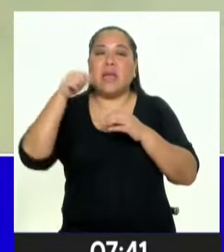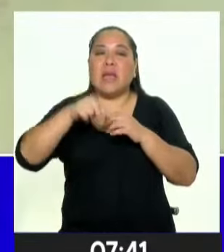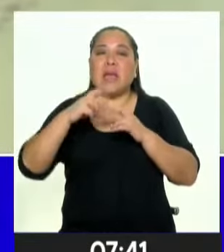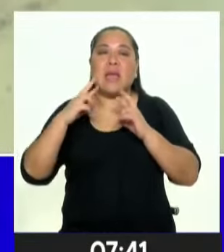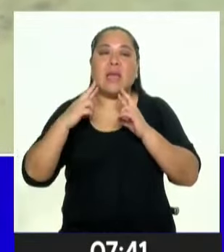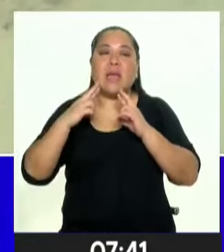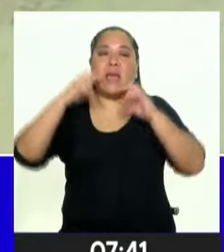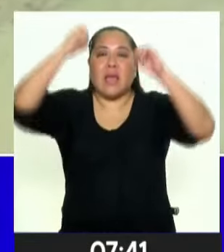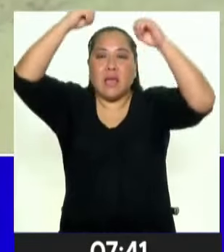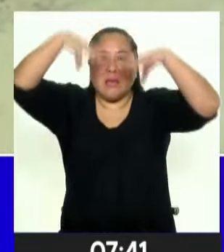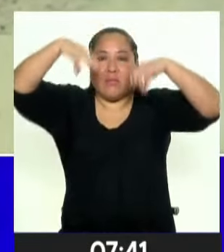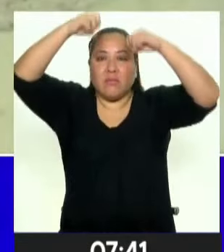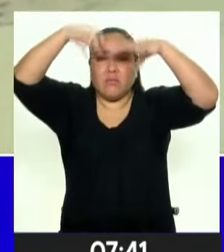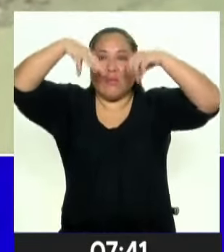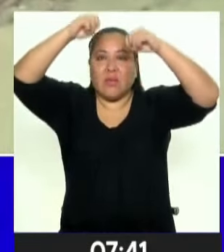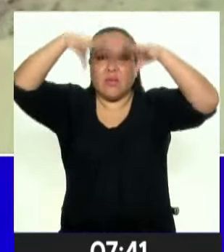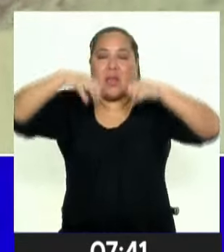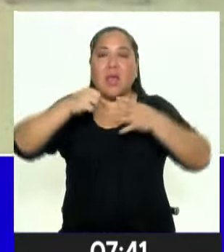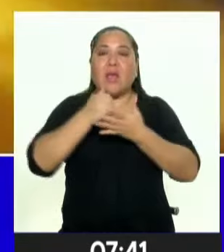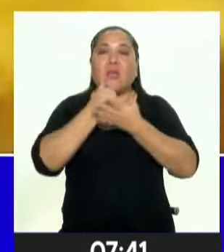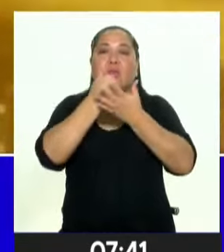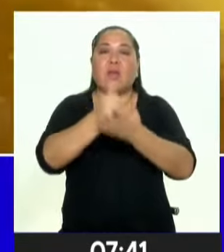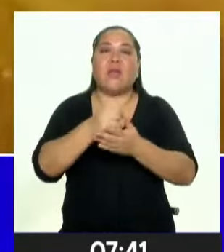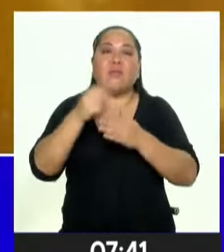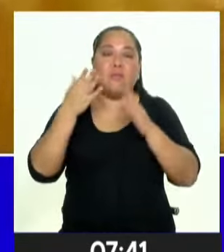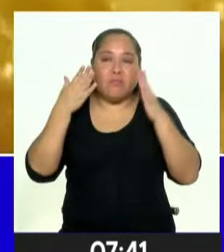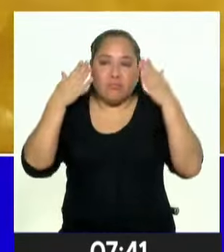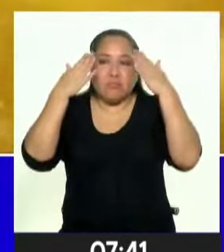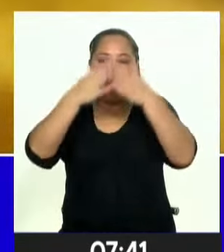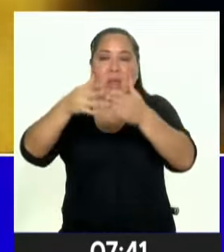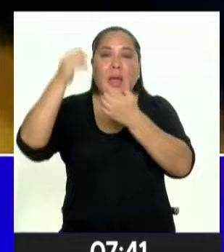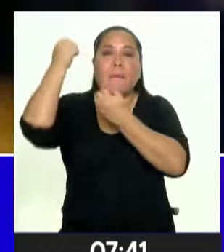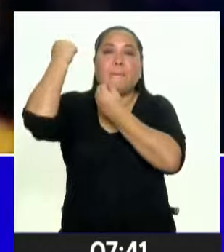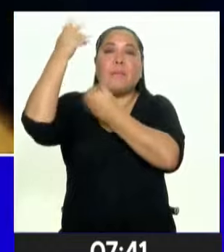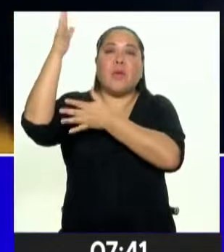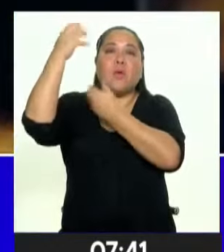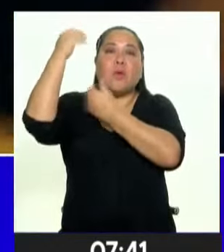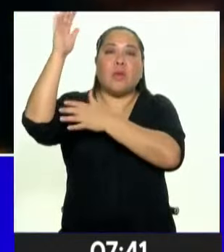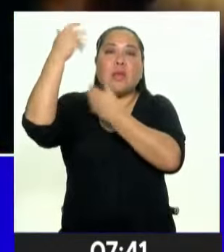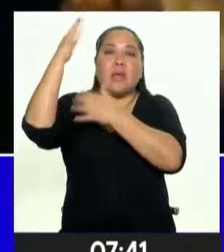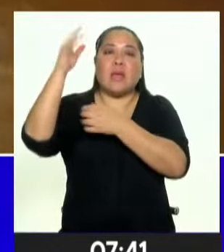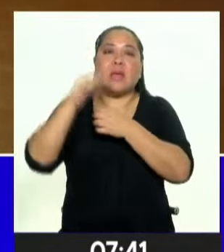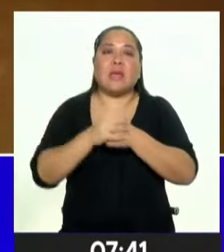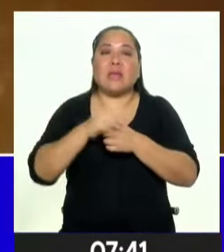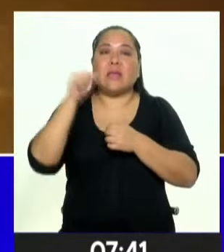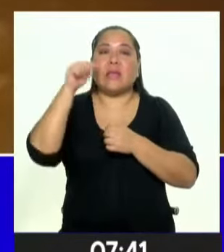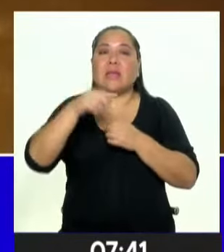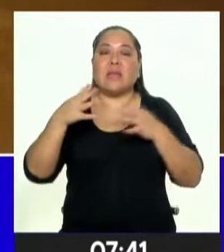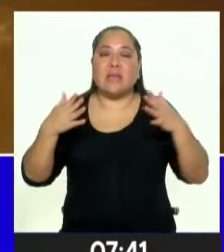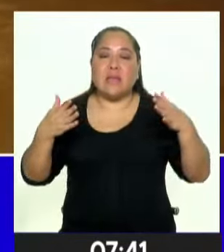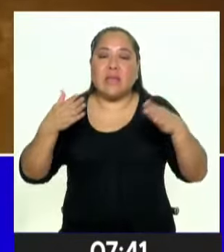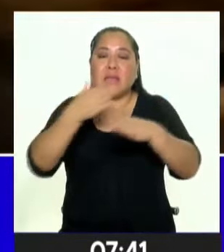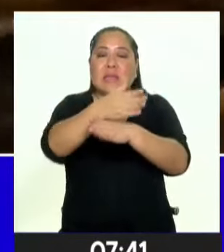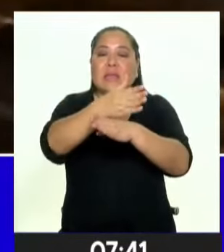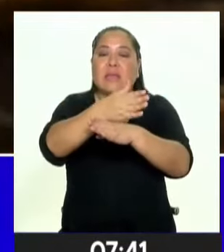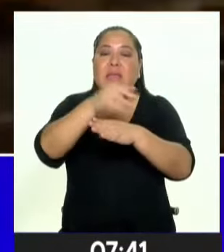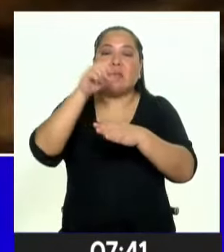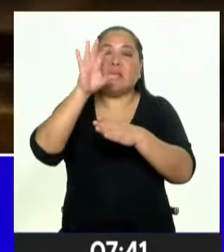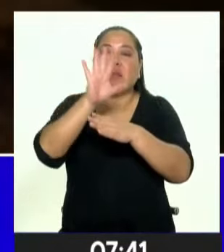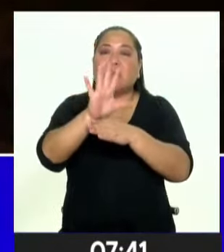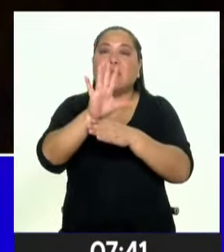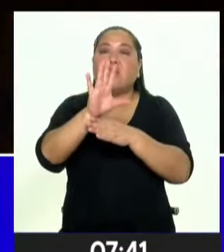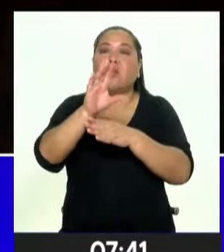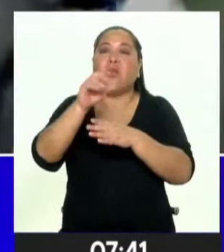particularmente en piura en una en una zona muy crítica de la capital que se llama cinco esquinas que afecta a